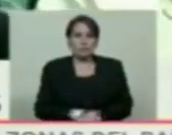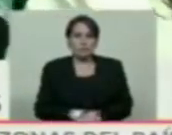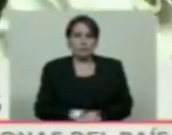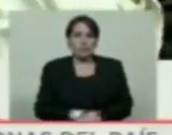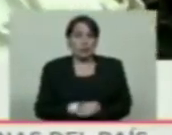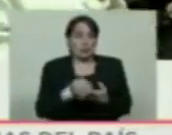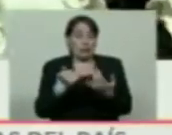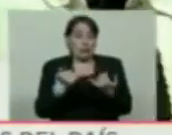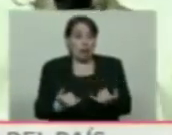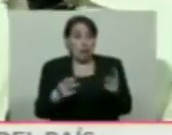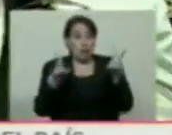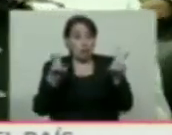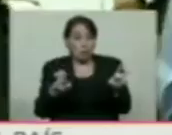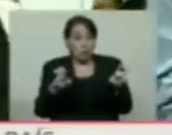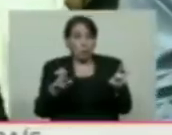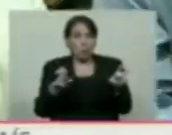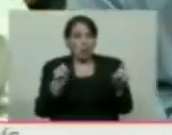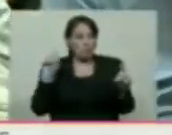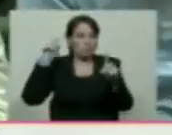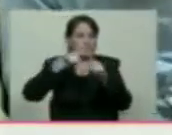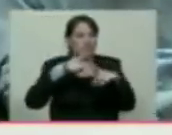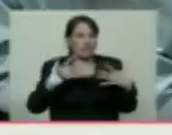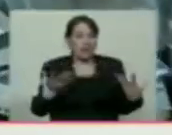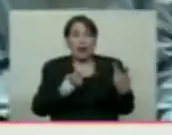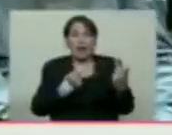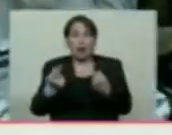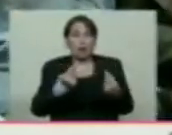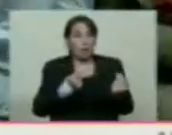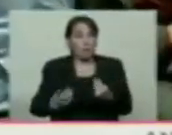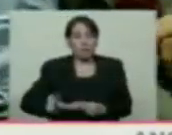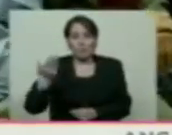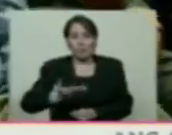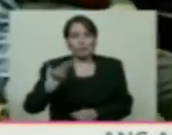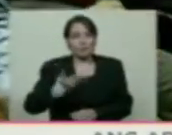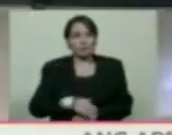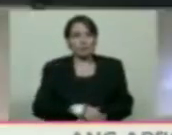2019-2025 es la economía como eje central de este ciclo revolucionario.